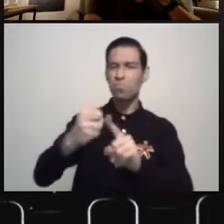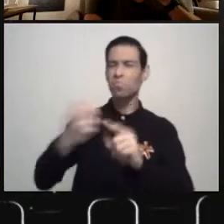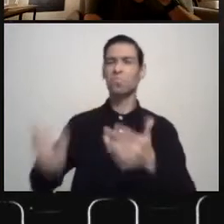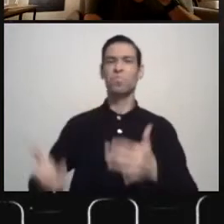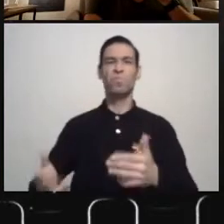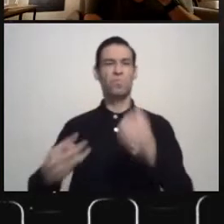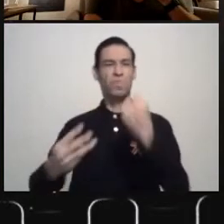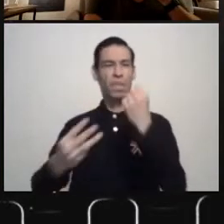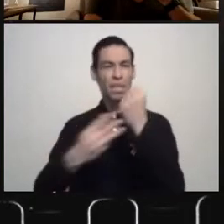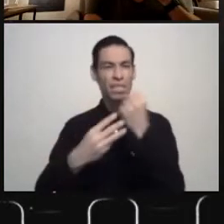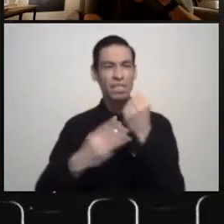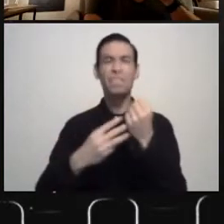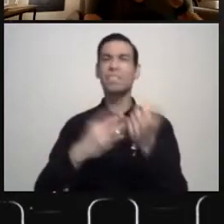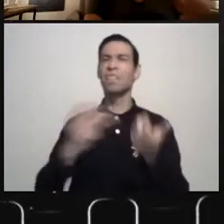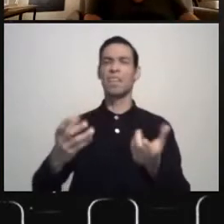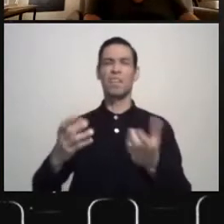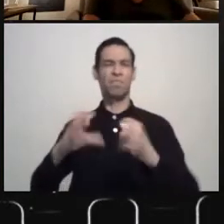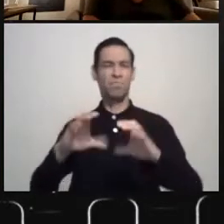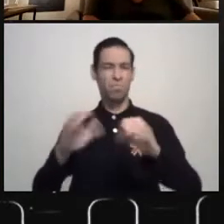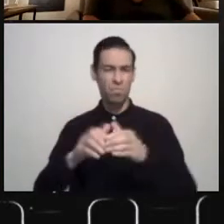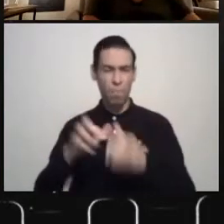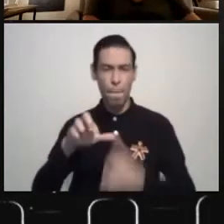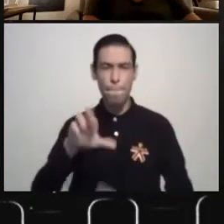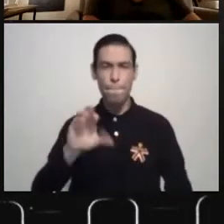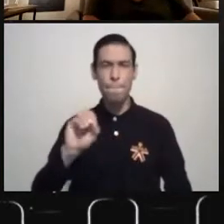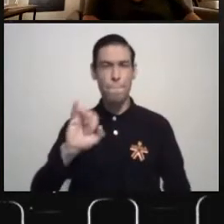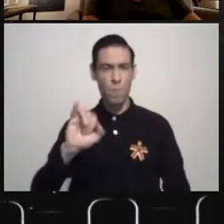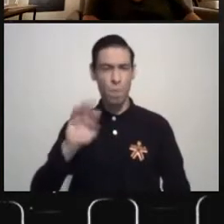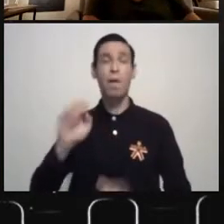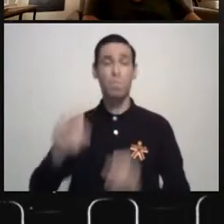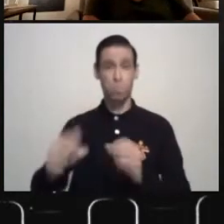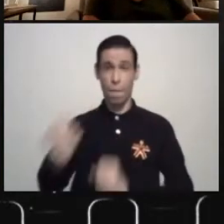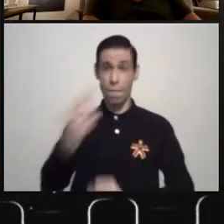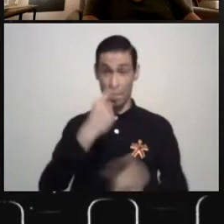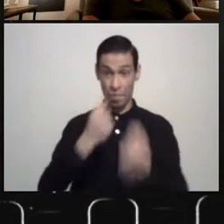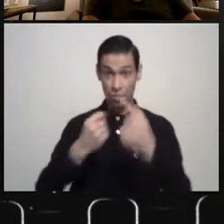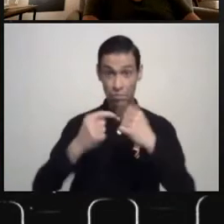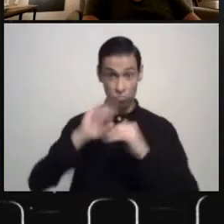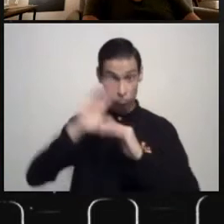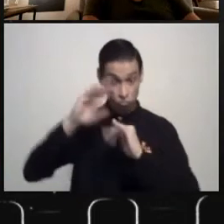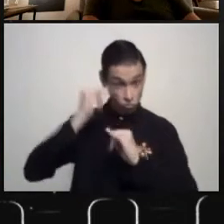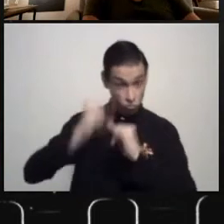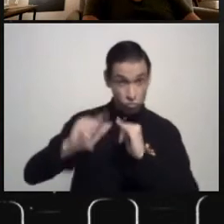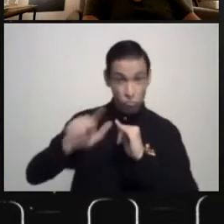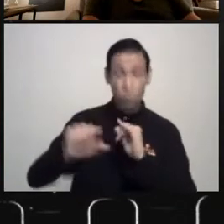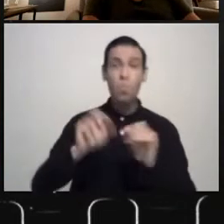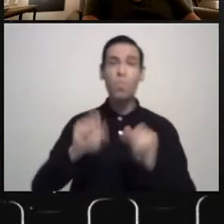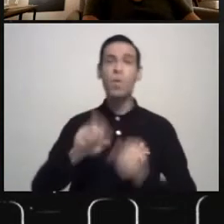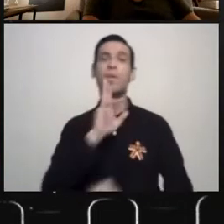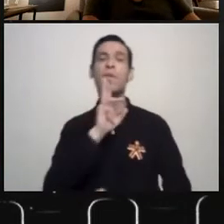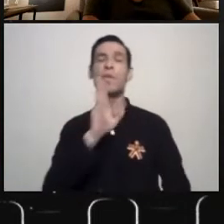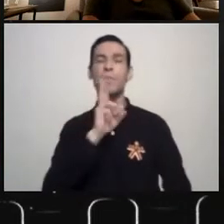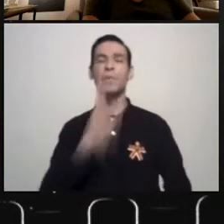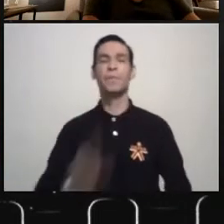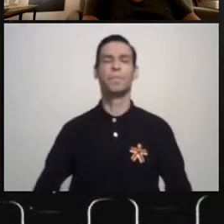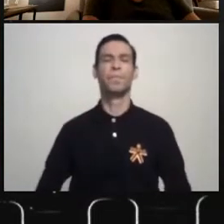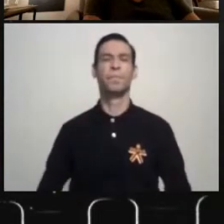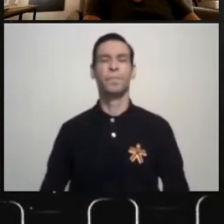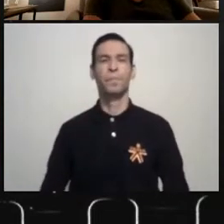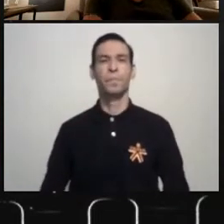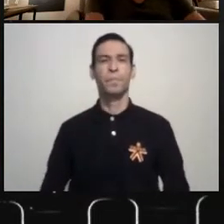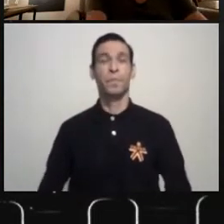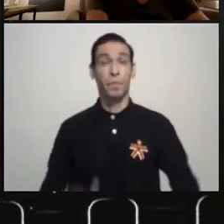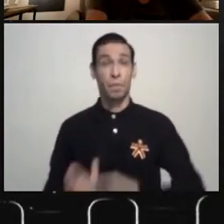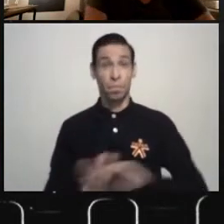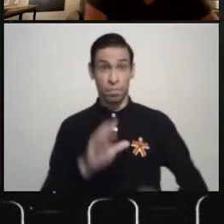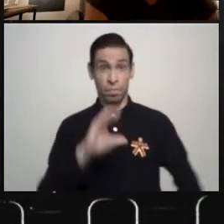que pueden hacer también sus preguntas. Al final vamos a tener un espacio para responder estas inquietudes. Cristian, pues cuando uno ve en tu